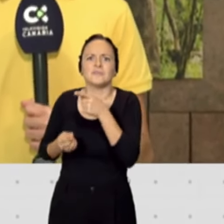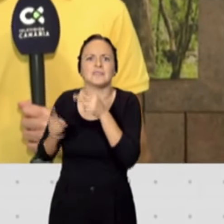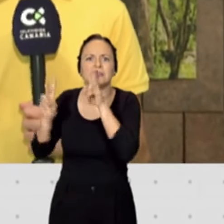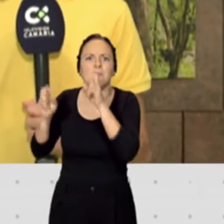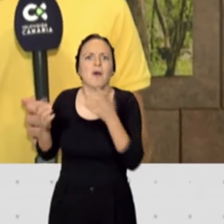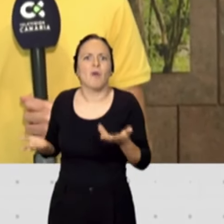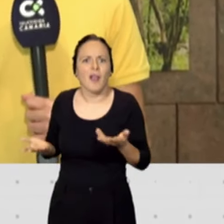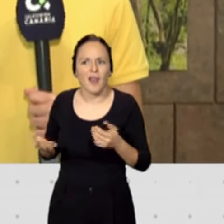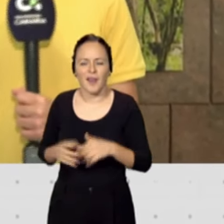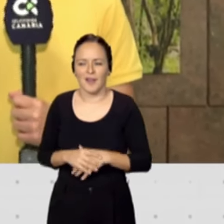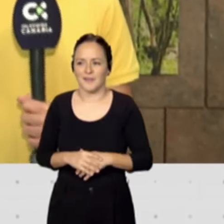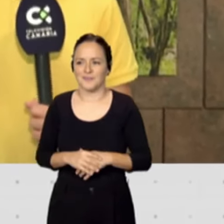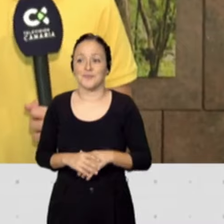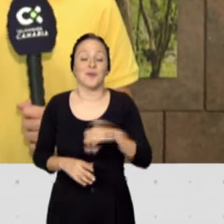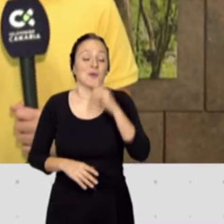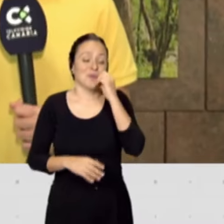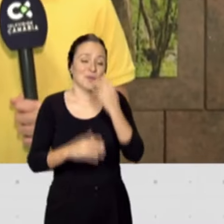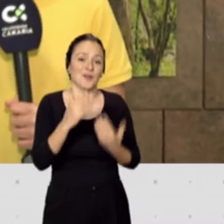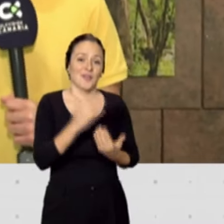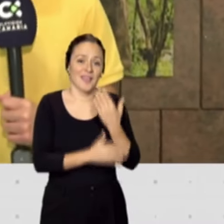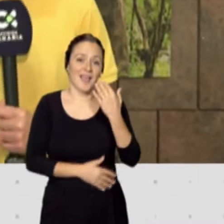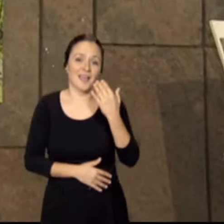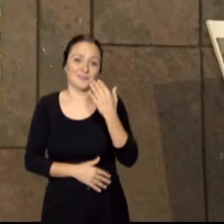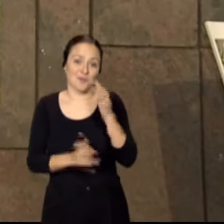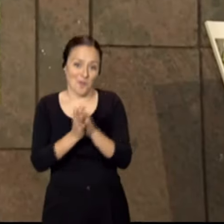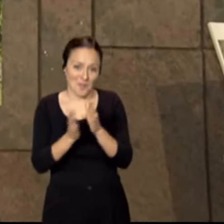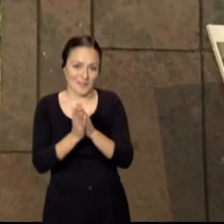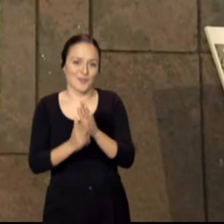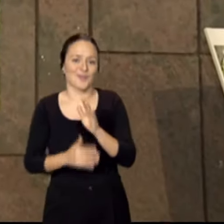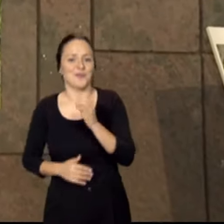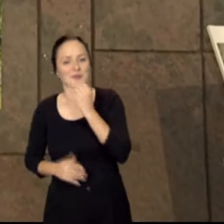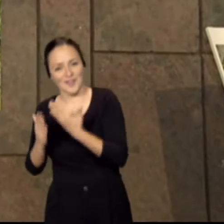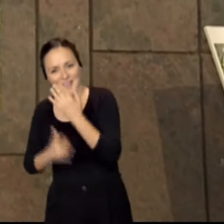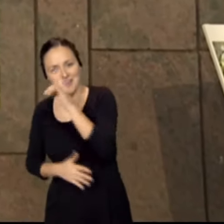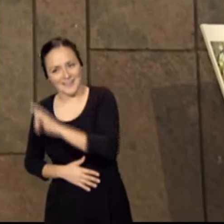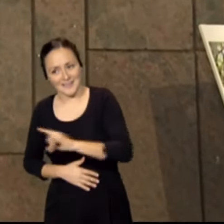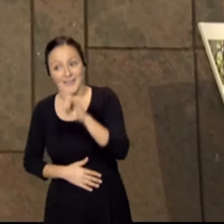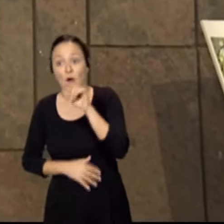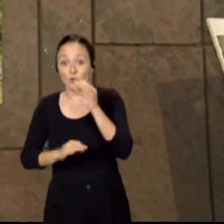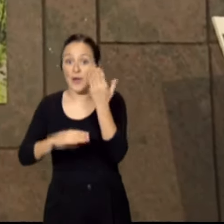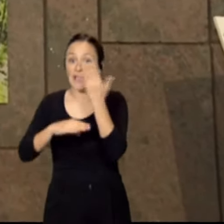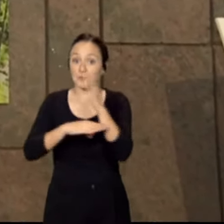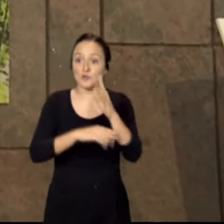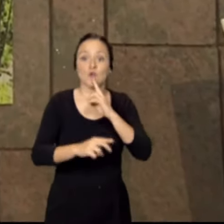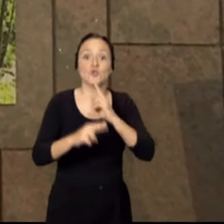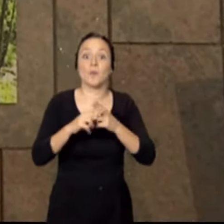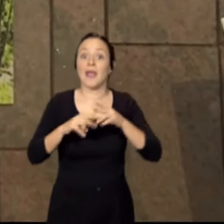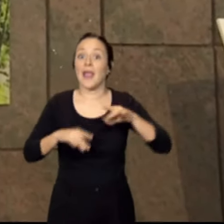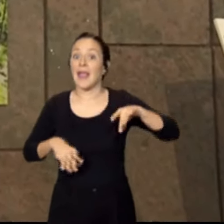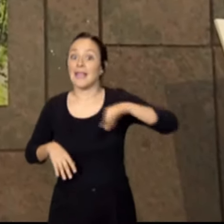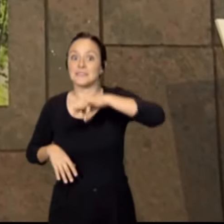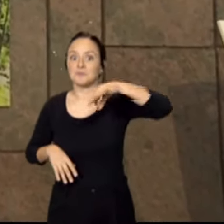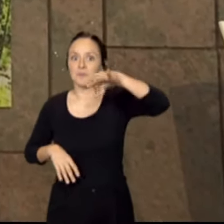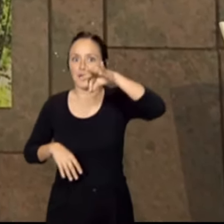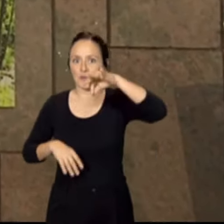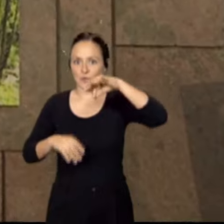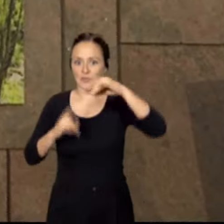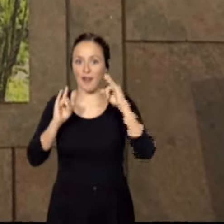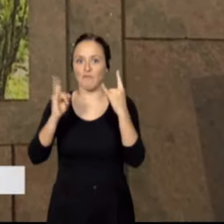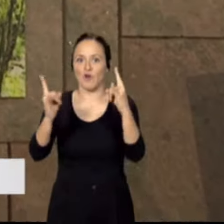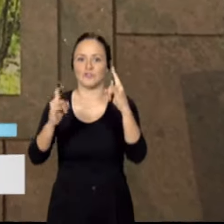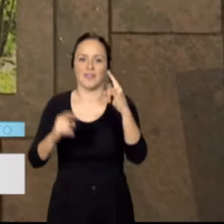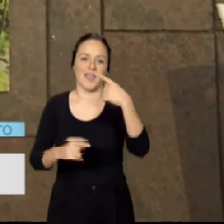cuéntanos Buenos días Antonio Buenos días Canarias así es eh la exposición recibe el nombre de los Espíritus del Bosque garajonay y está compuesta por